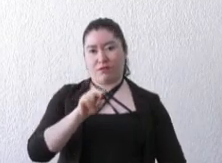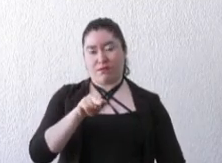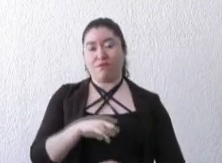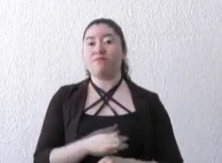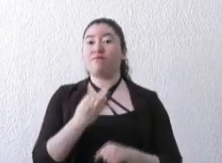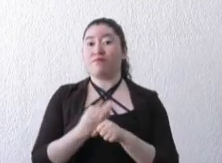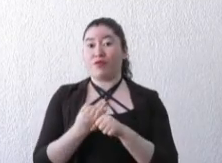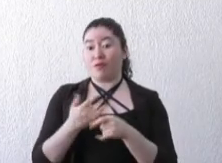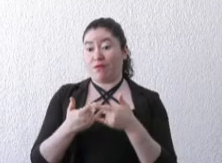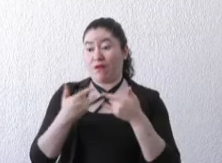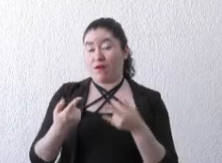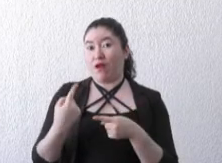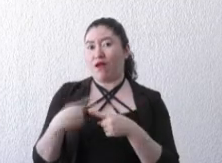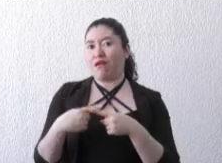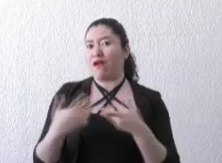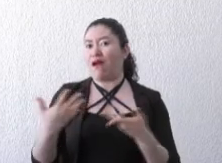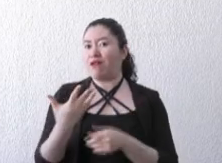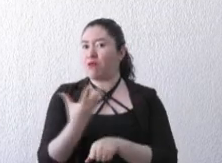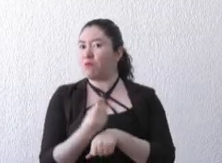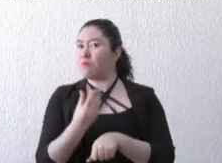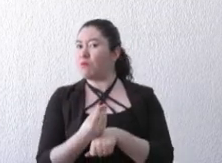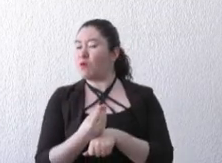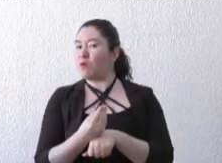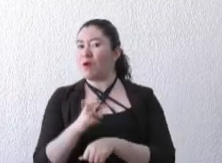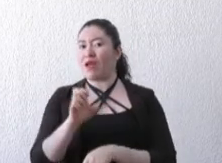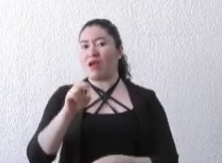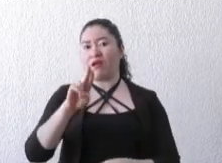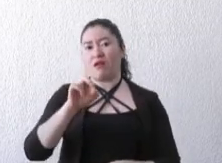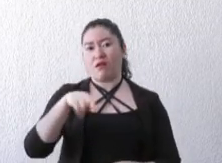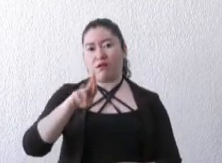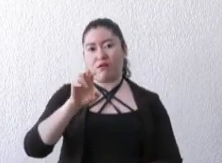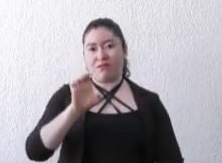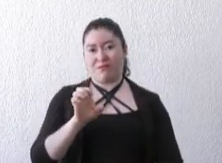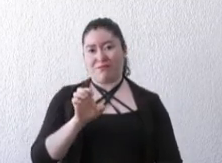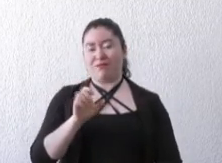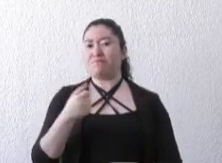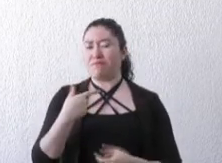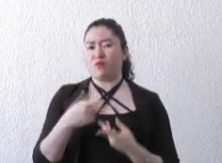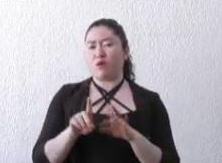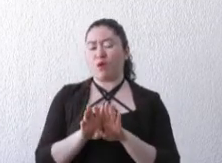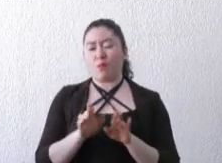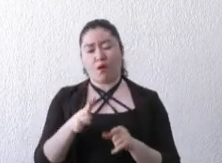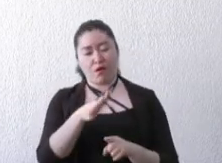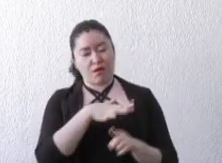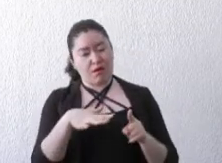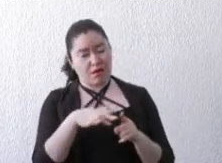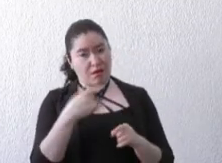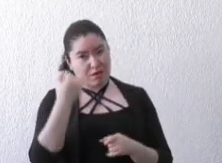historia, Enrique Norten, con un lenguaje contemporáneo, entendiendo y respetando